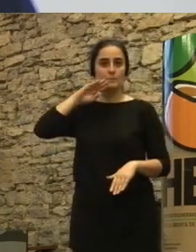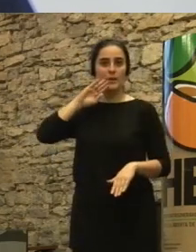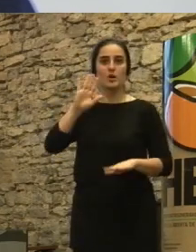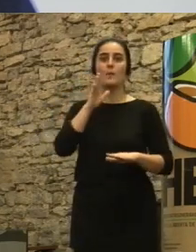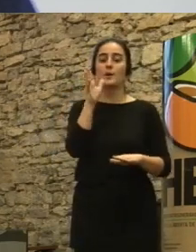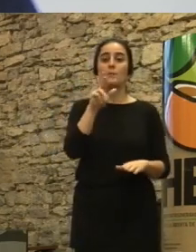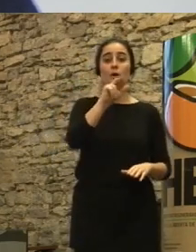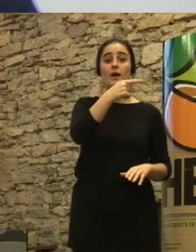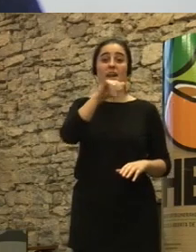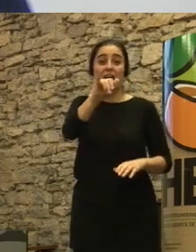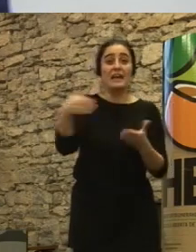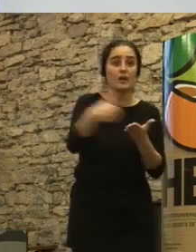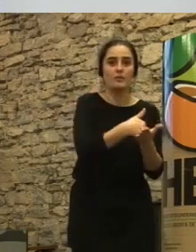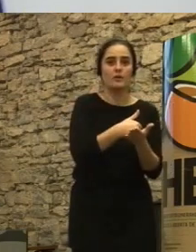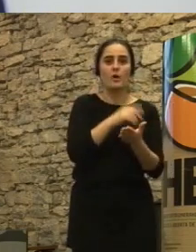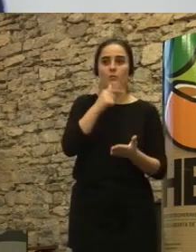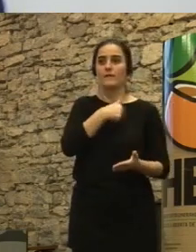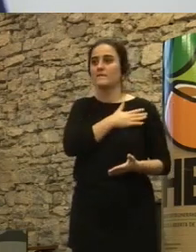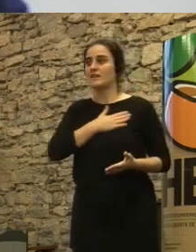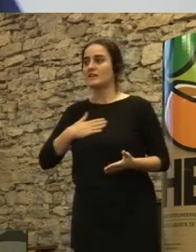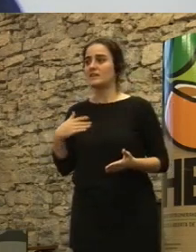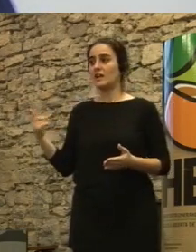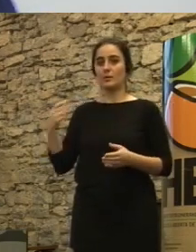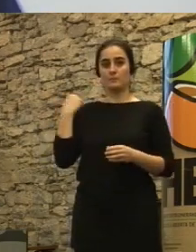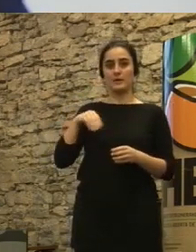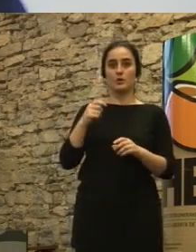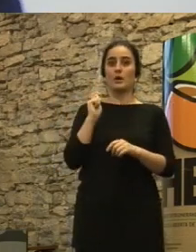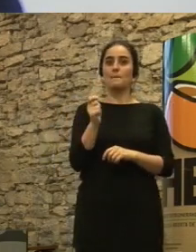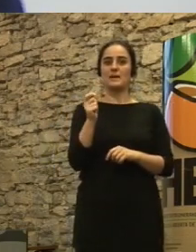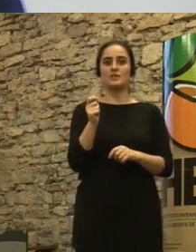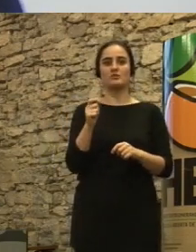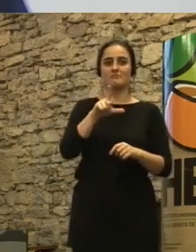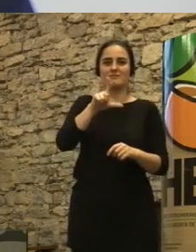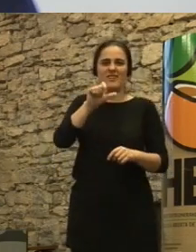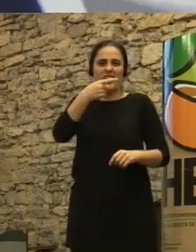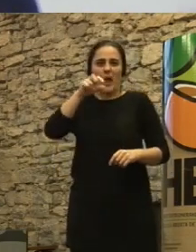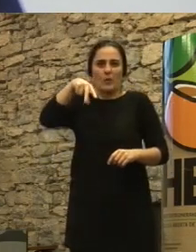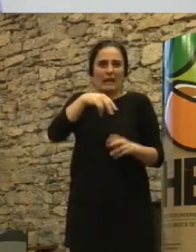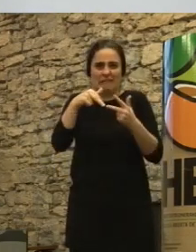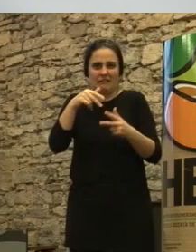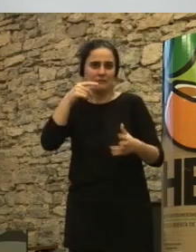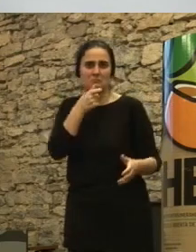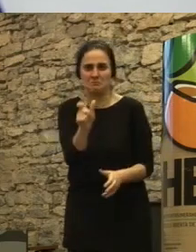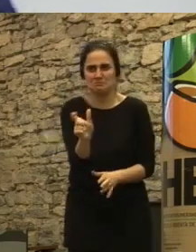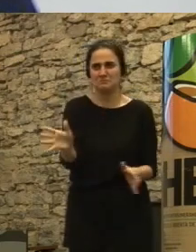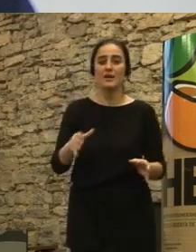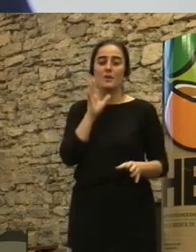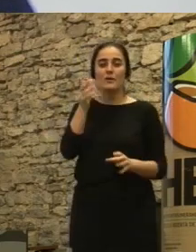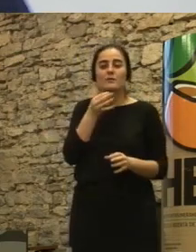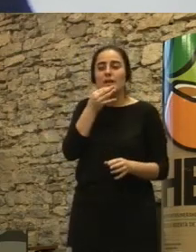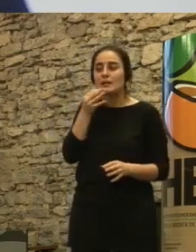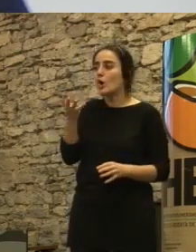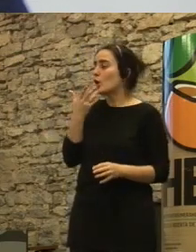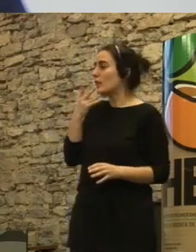renta garantía, sino para ir a afiliarme al Lagunac, Pensionac este, porque es que es un relato que ya conocemos, sabemos lo que está haciendo, pero es